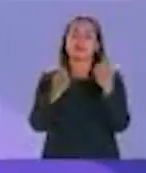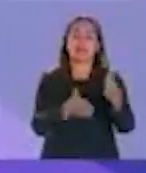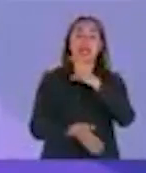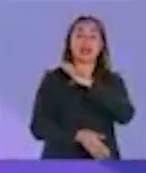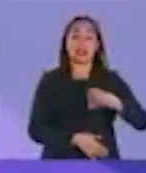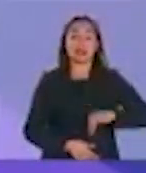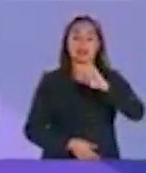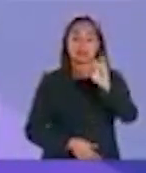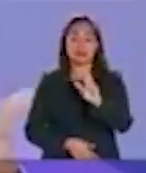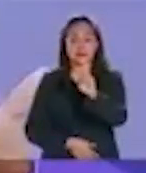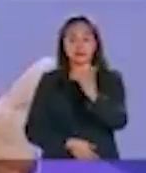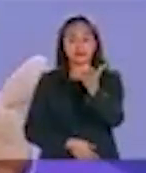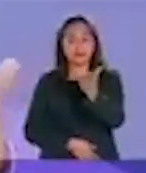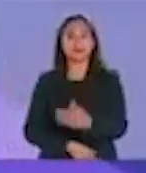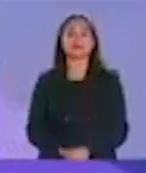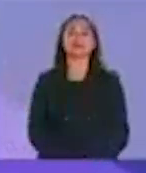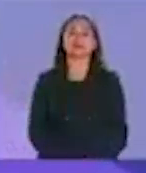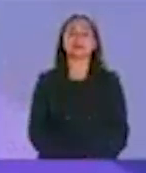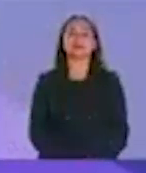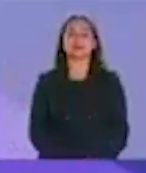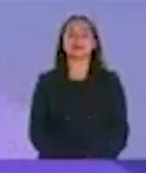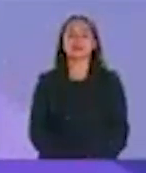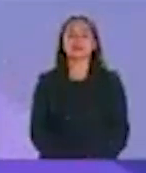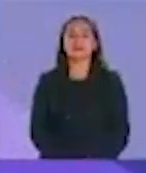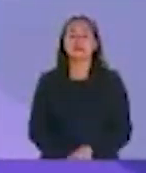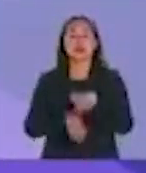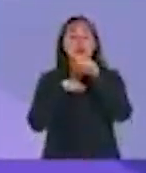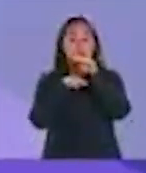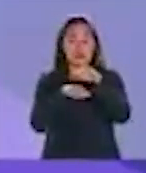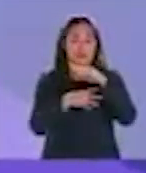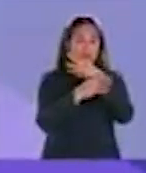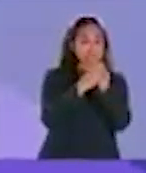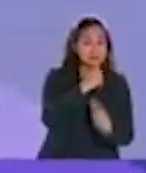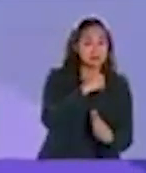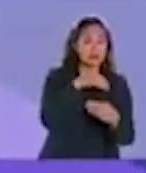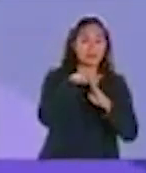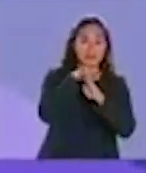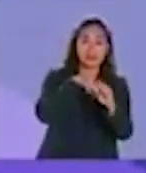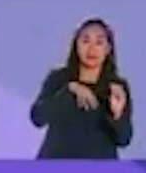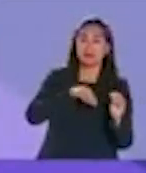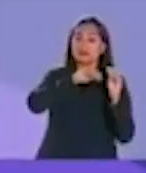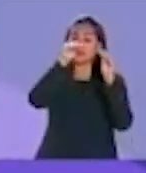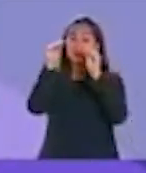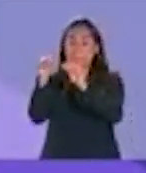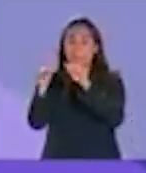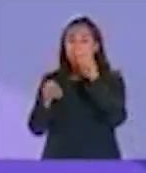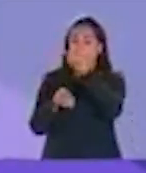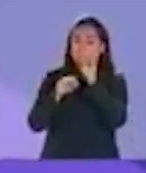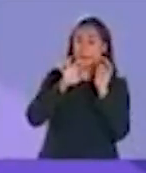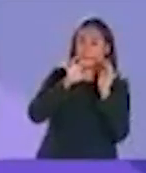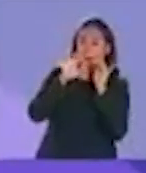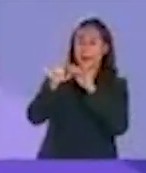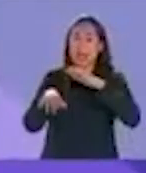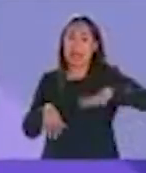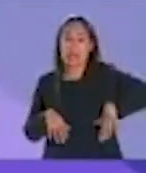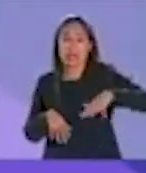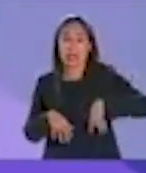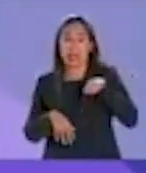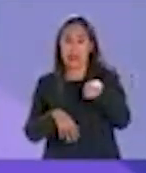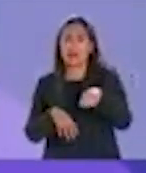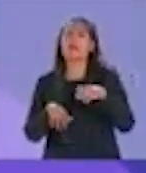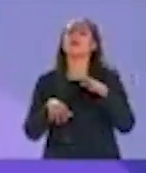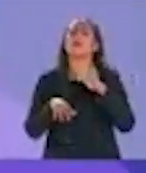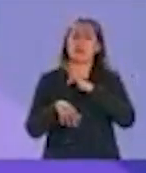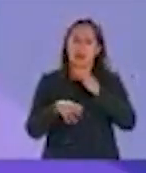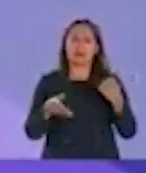la parte de la del tránsito y del tráfico que hablábamos ahorita se puede contener pero